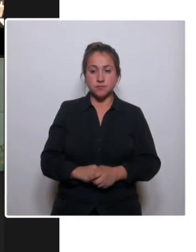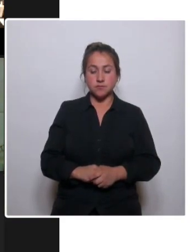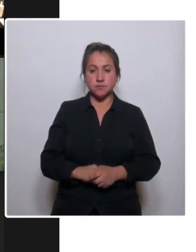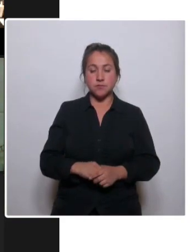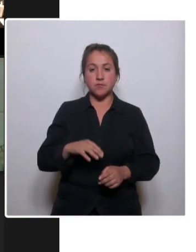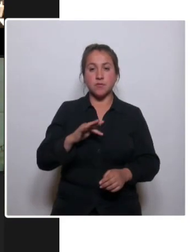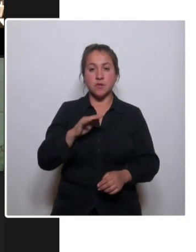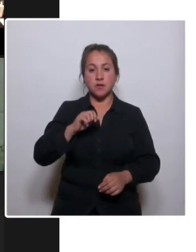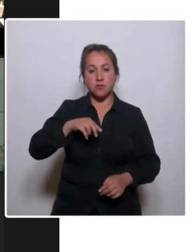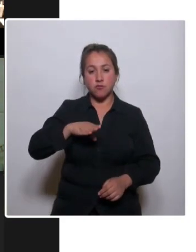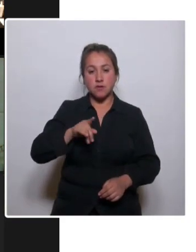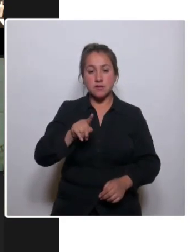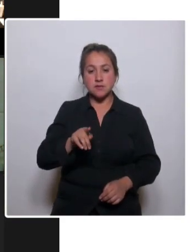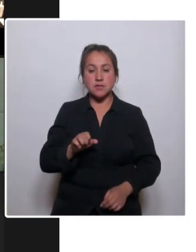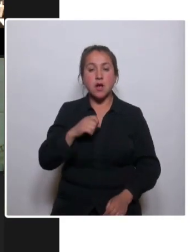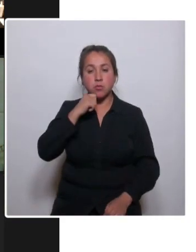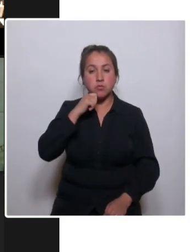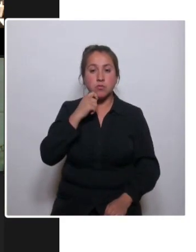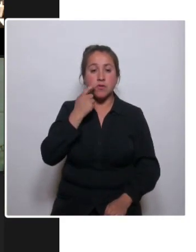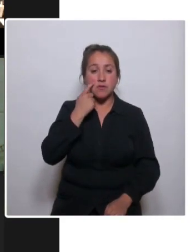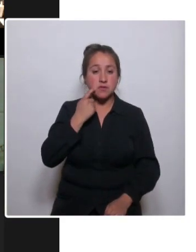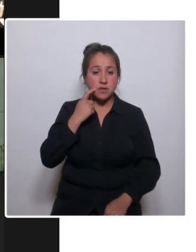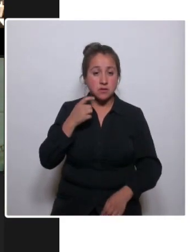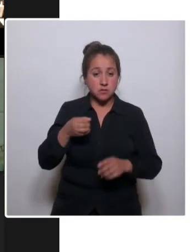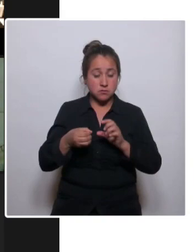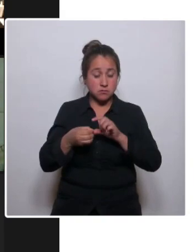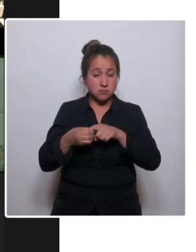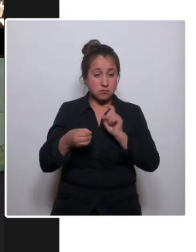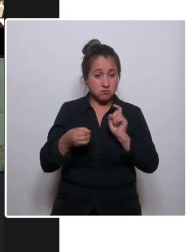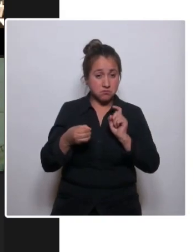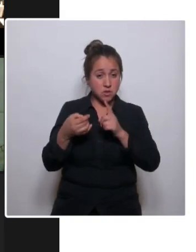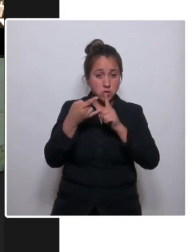Señora Francisco Linconao, ¿se reconectó?